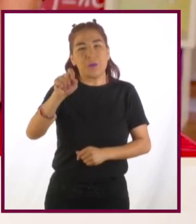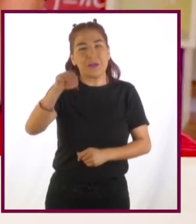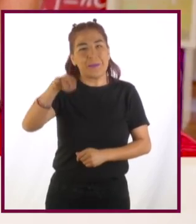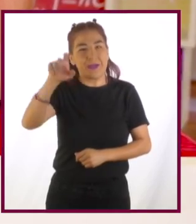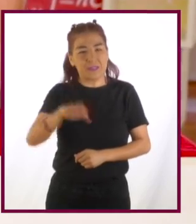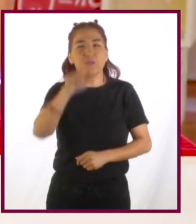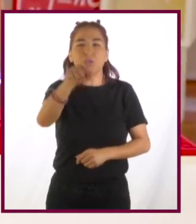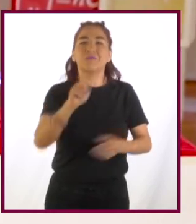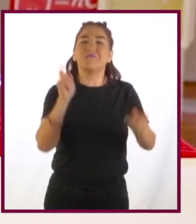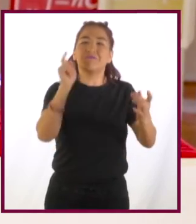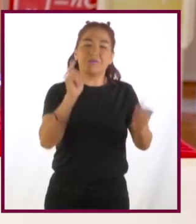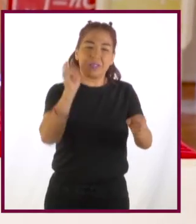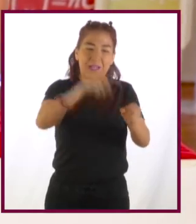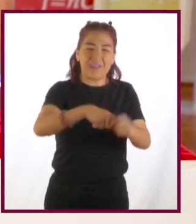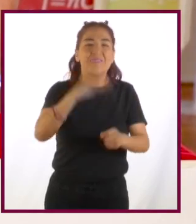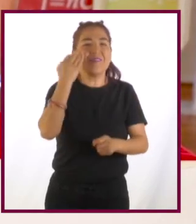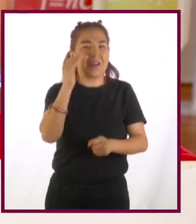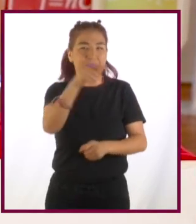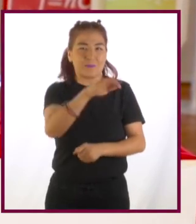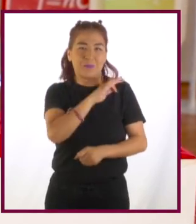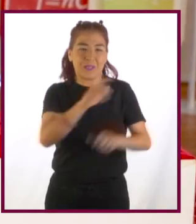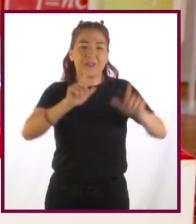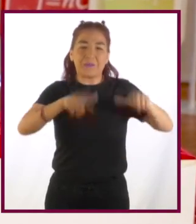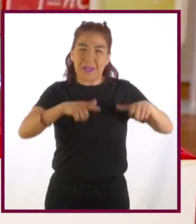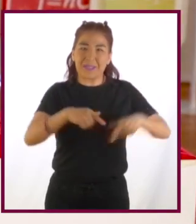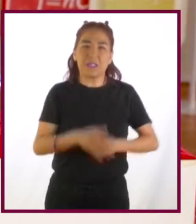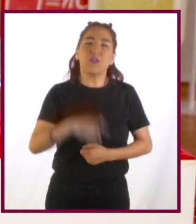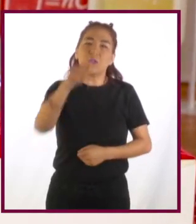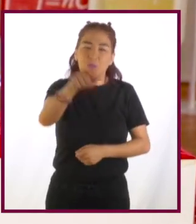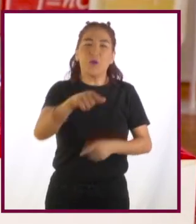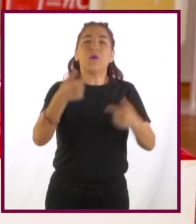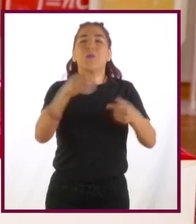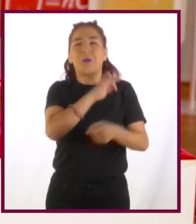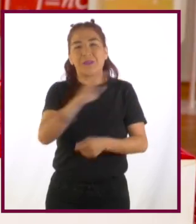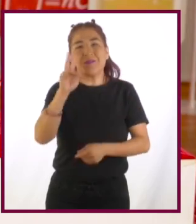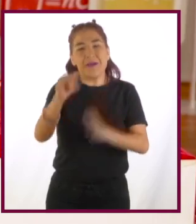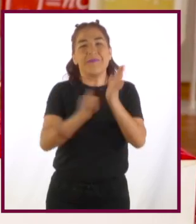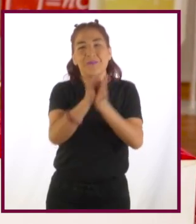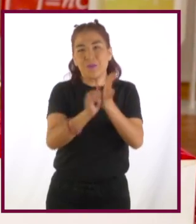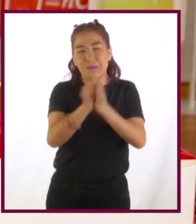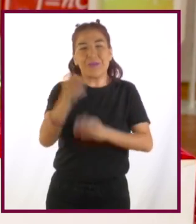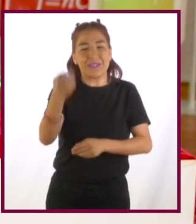jovenesencasa.c.gov.mx. Únete a la comunidad de Jóvenes en Casa en Facebook. Y